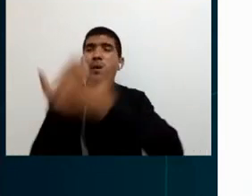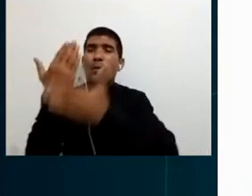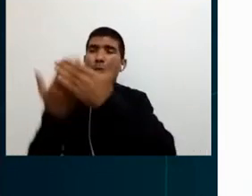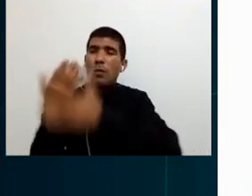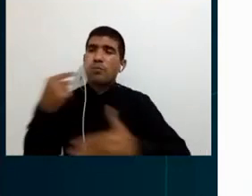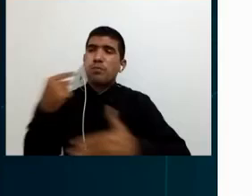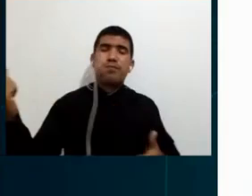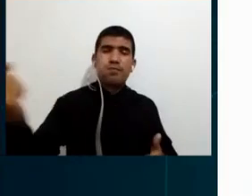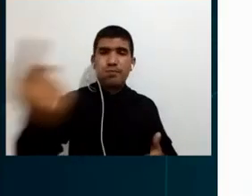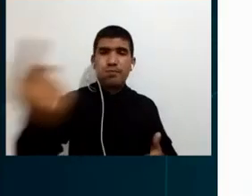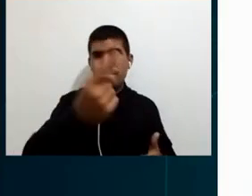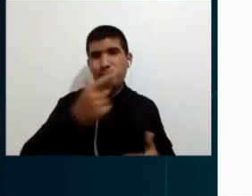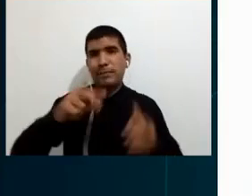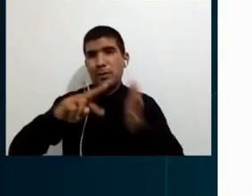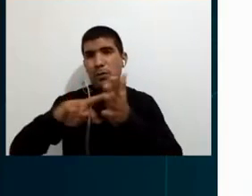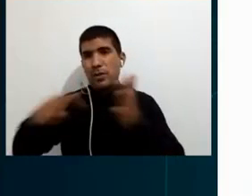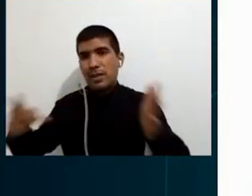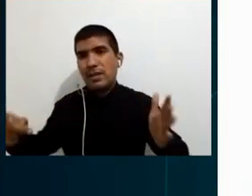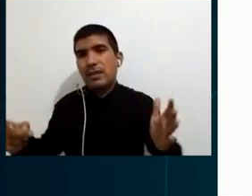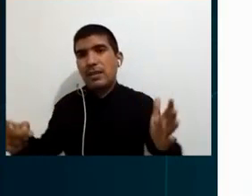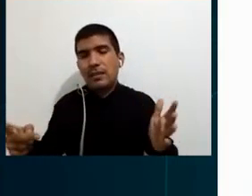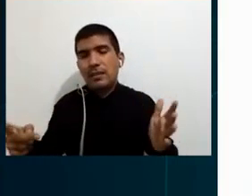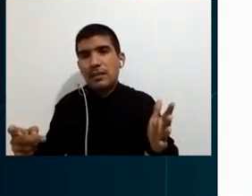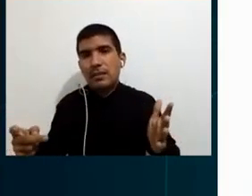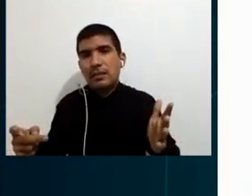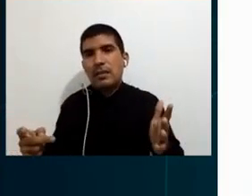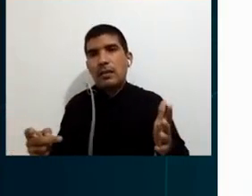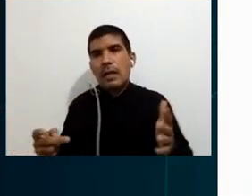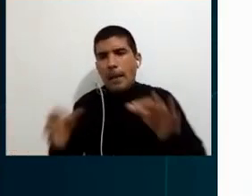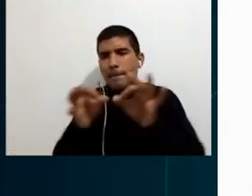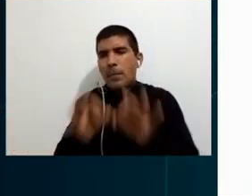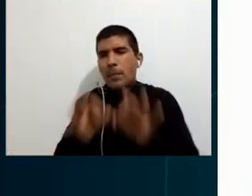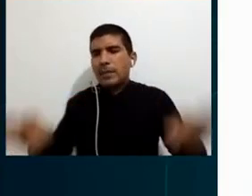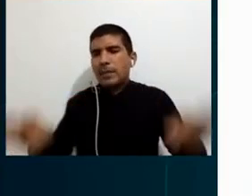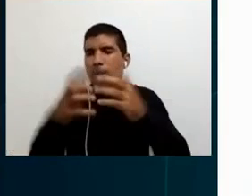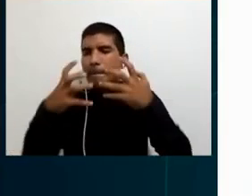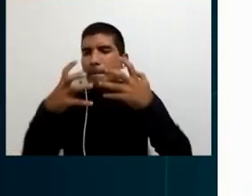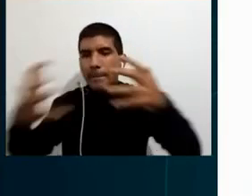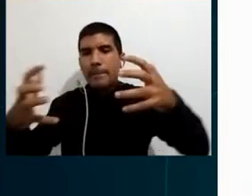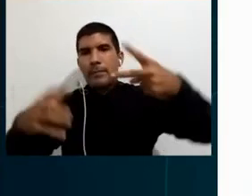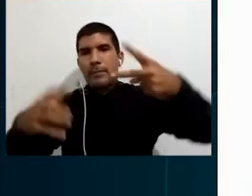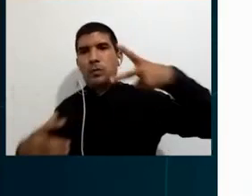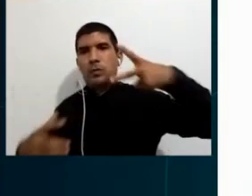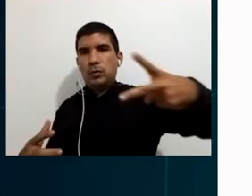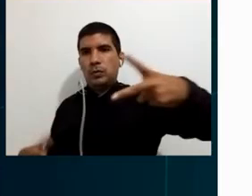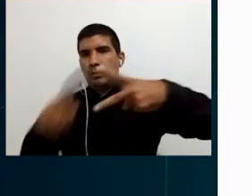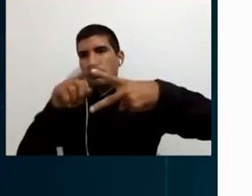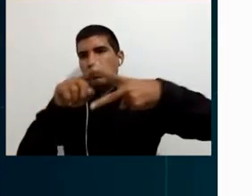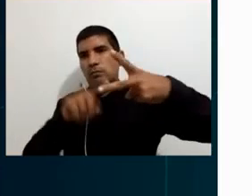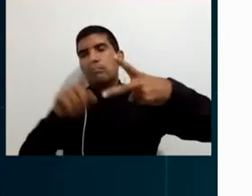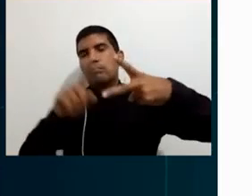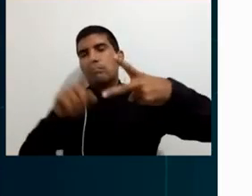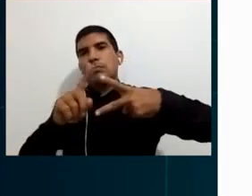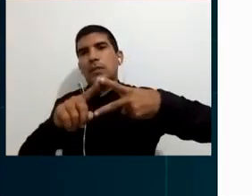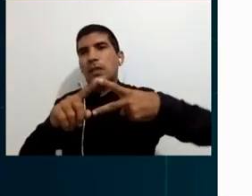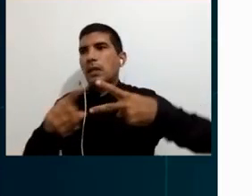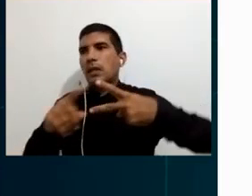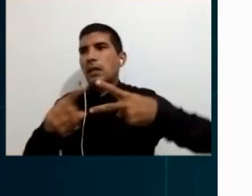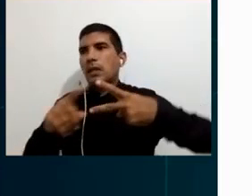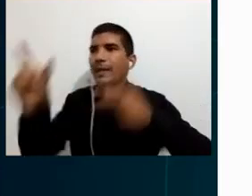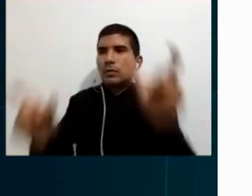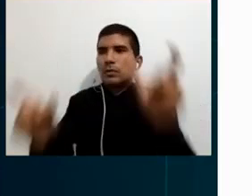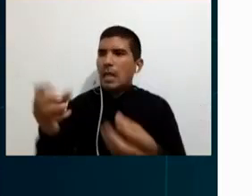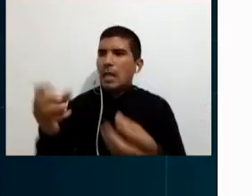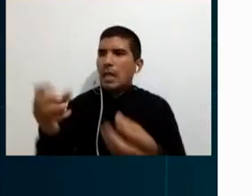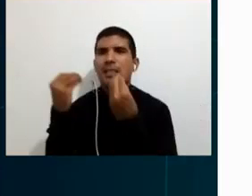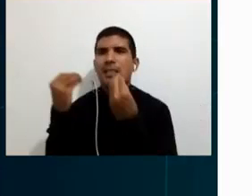mí, lo más importante es responderse dos cosas. Es, ¿qué le voy a dar yo al cliente?